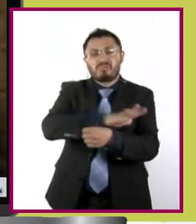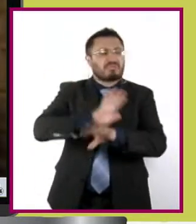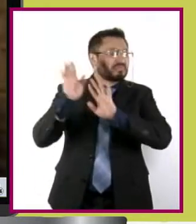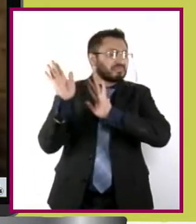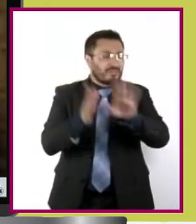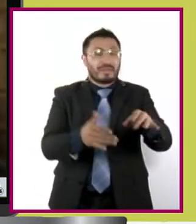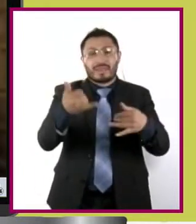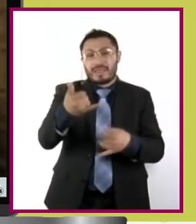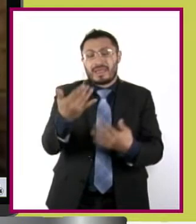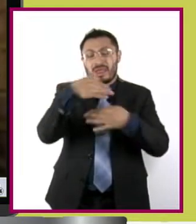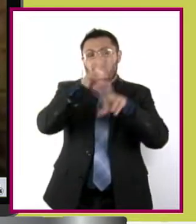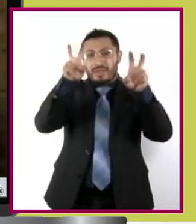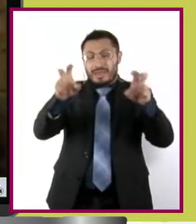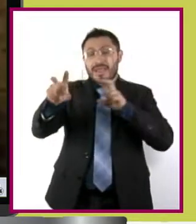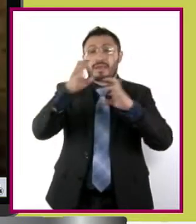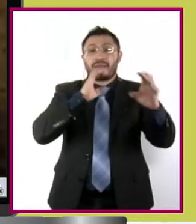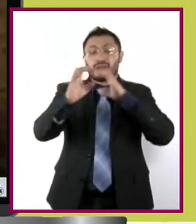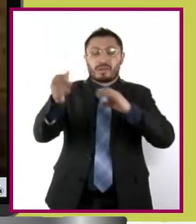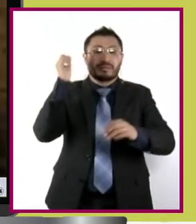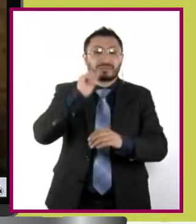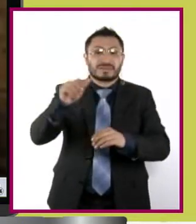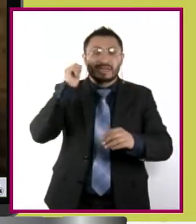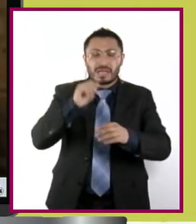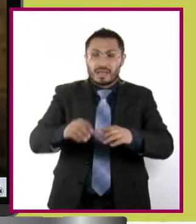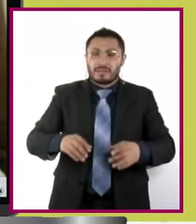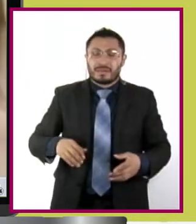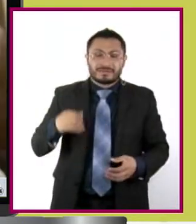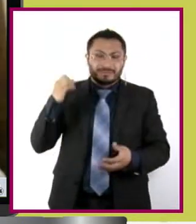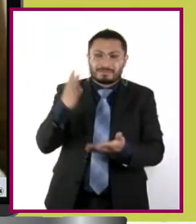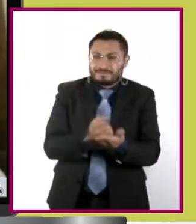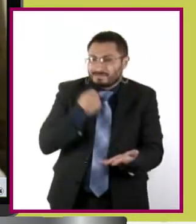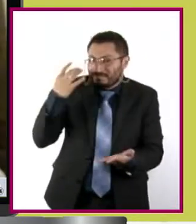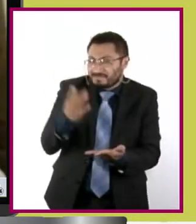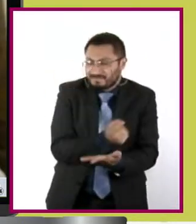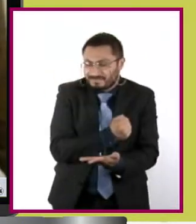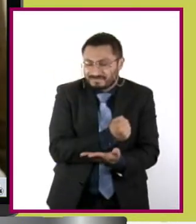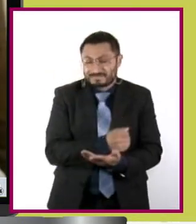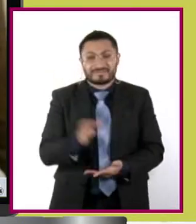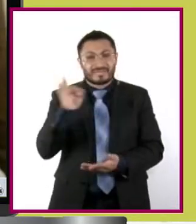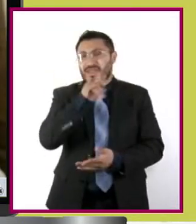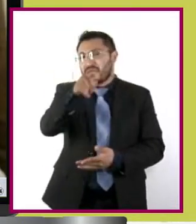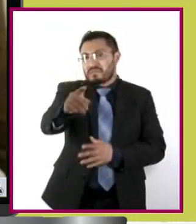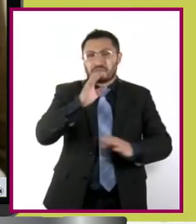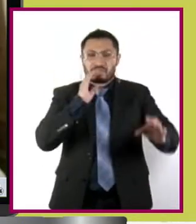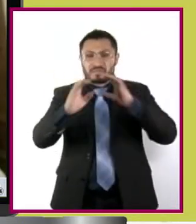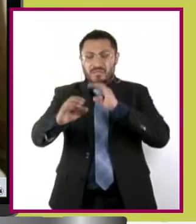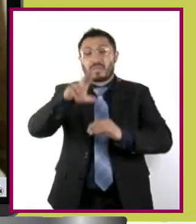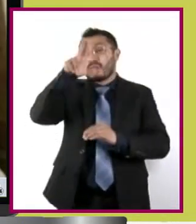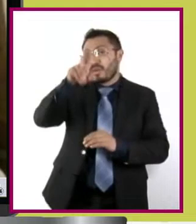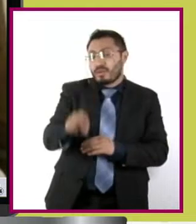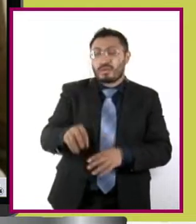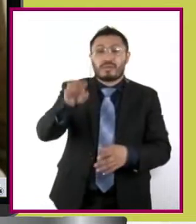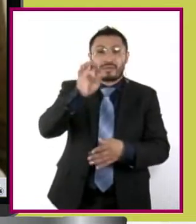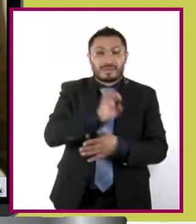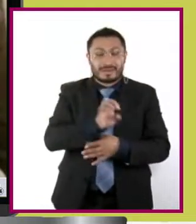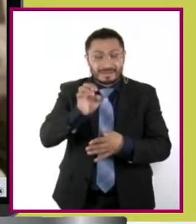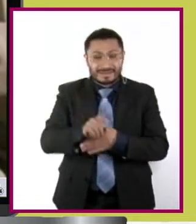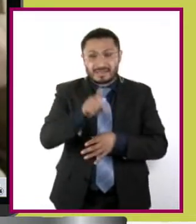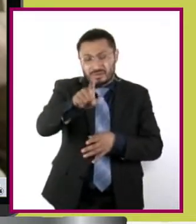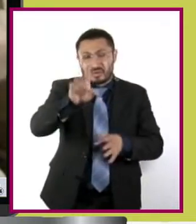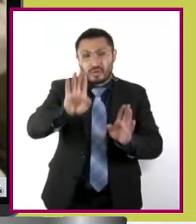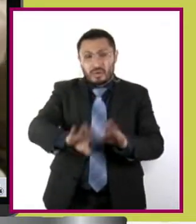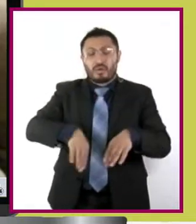de comunicación siempre vamos salvando obstáculos. Si tú no estás en comunicación, estás fuera